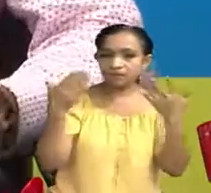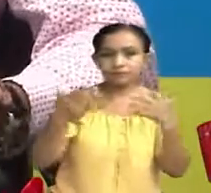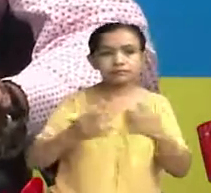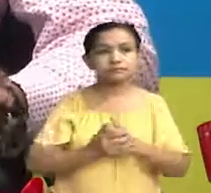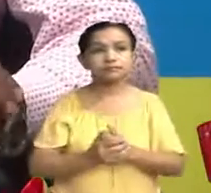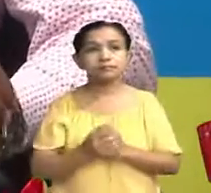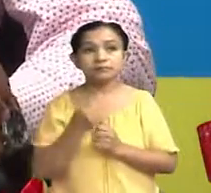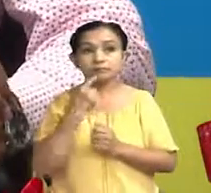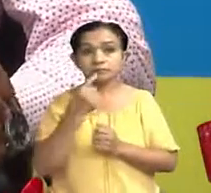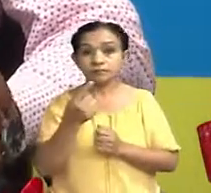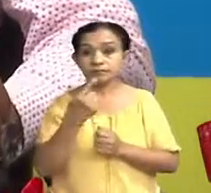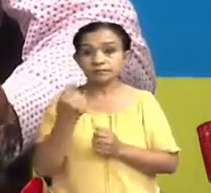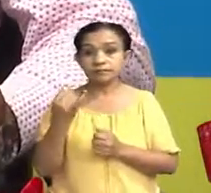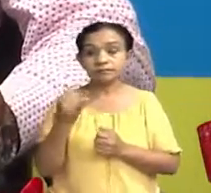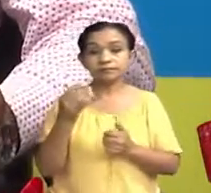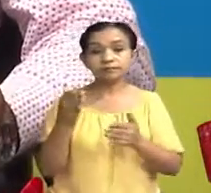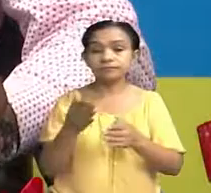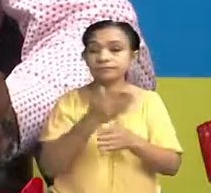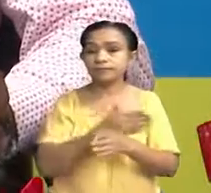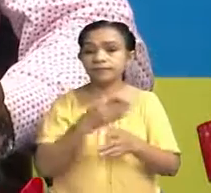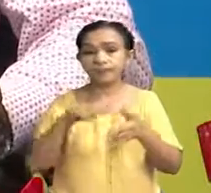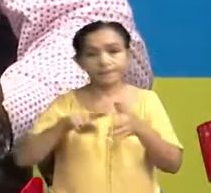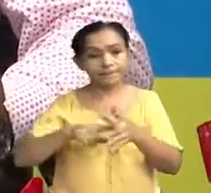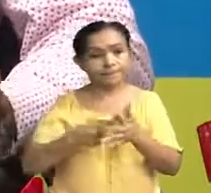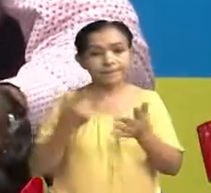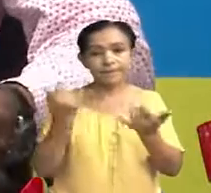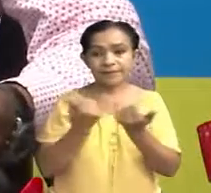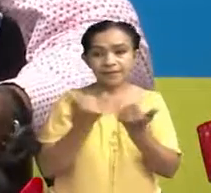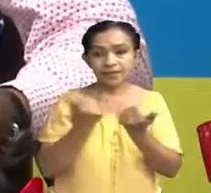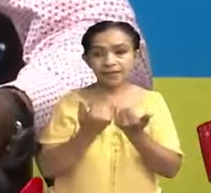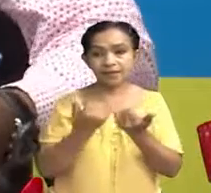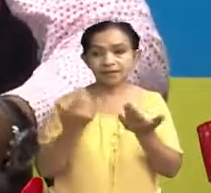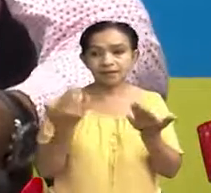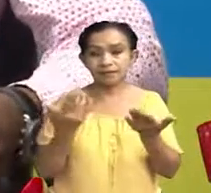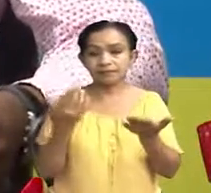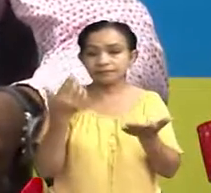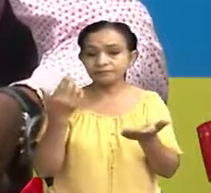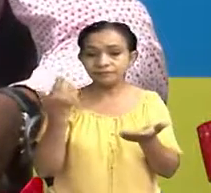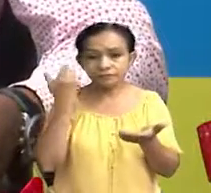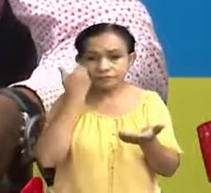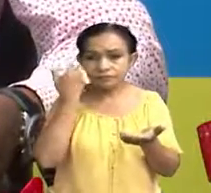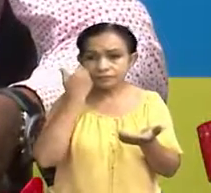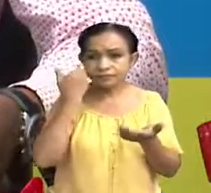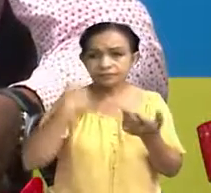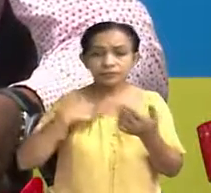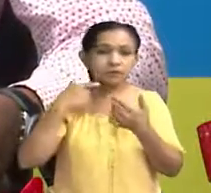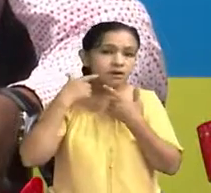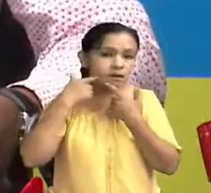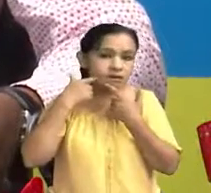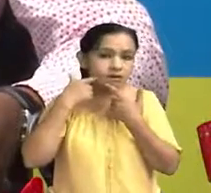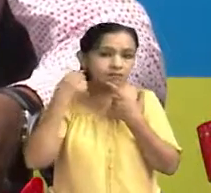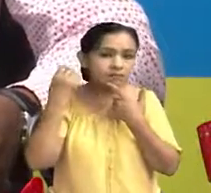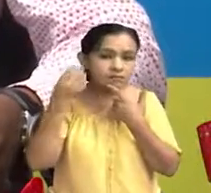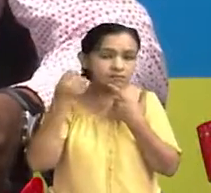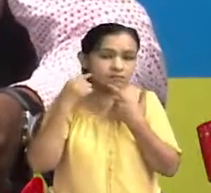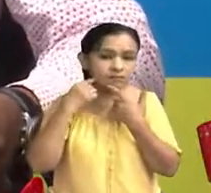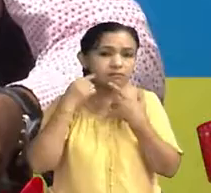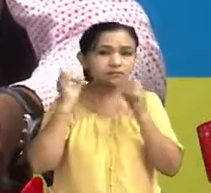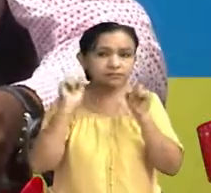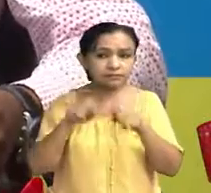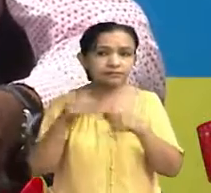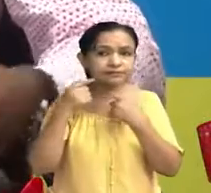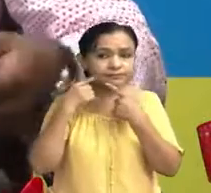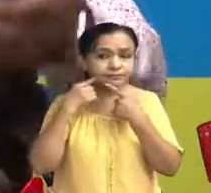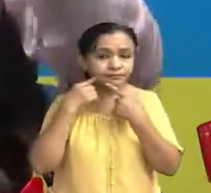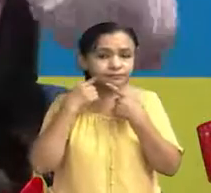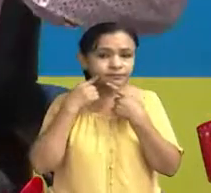es, pero de origen infeccioso está hasta por una simple infección, por una muela. Una muela puede causar, puede